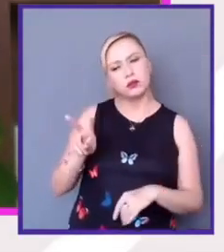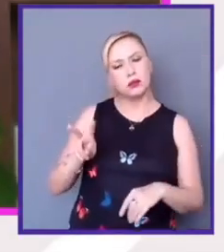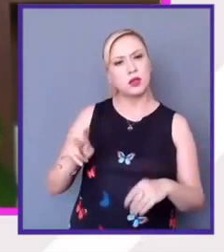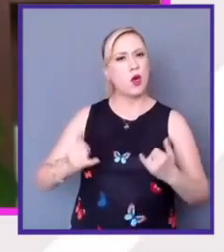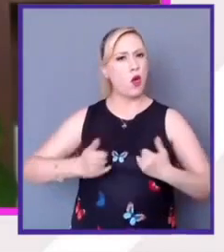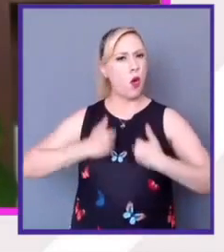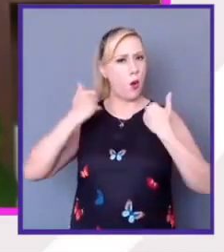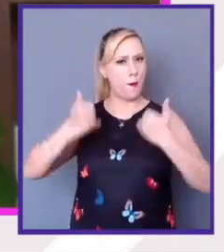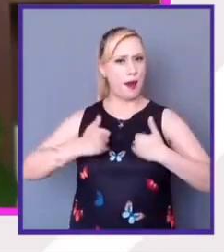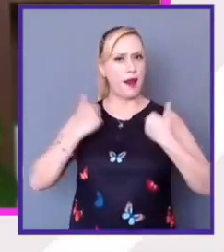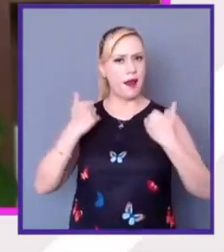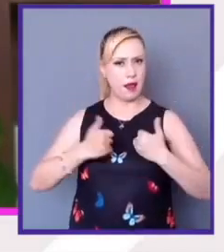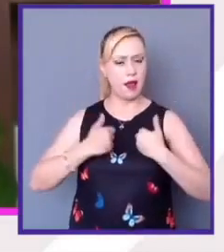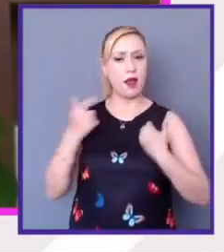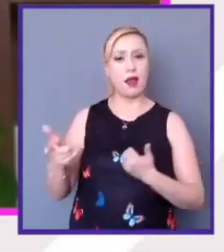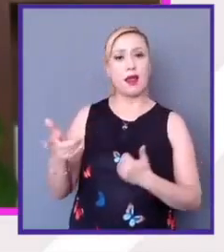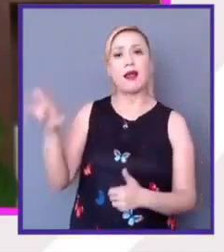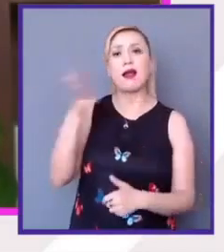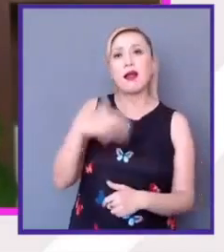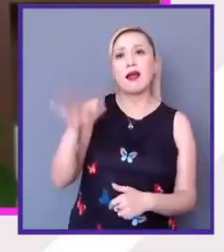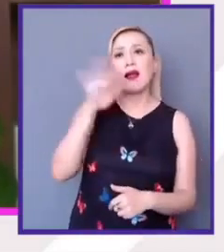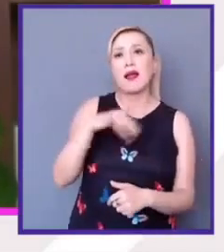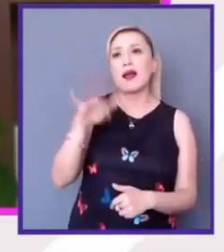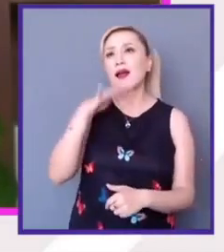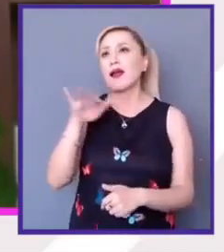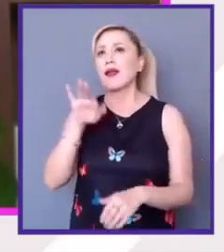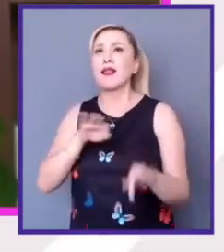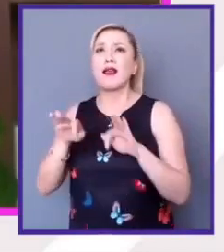jóvenes están buscando en sus futuros centros